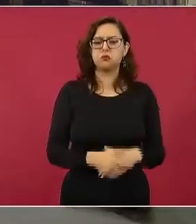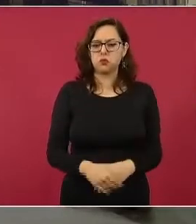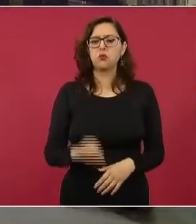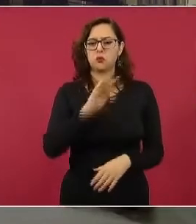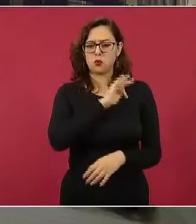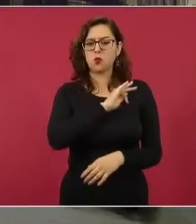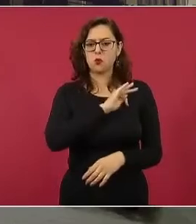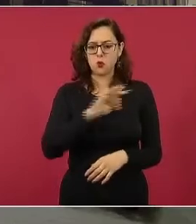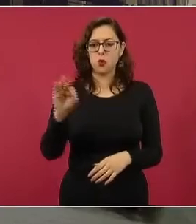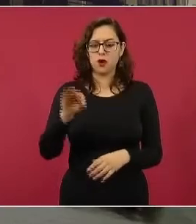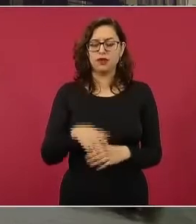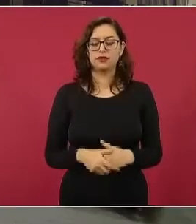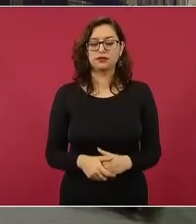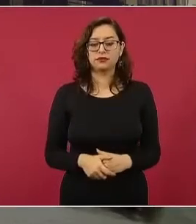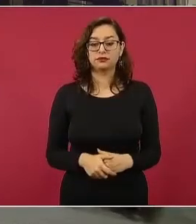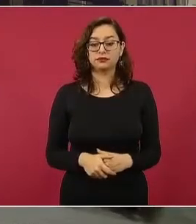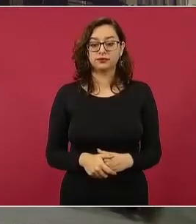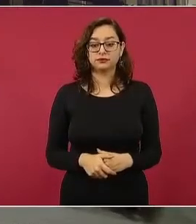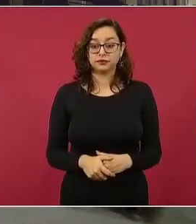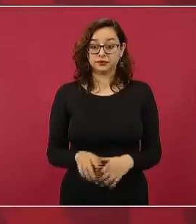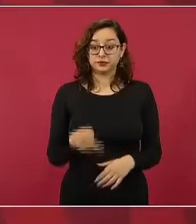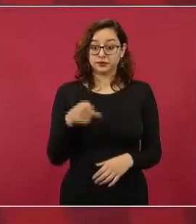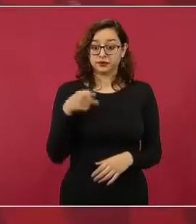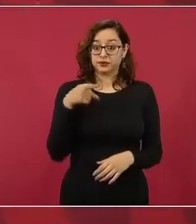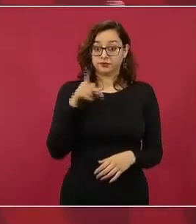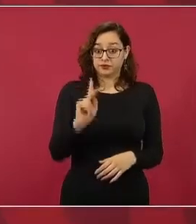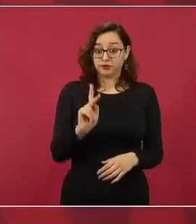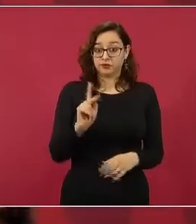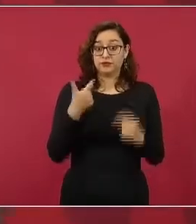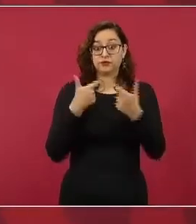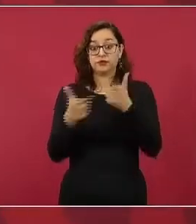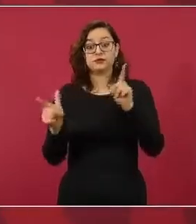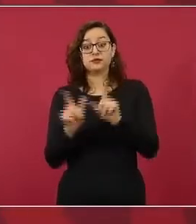podíamos salir en la televisión.